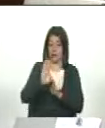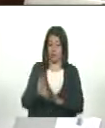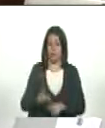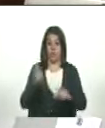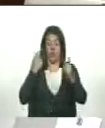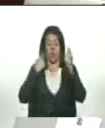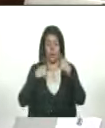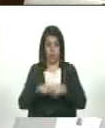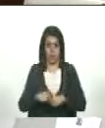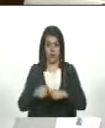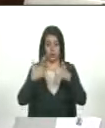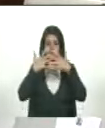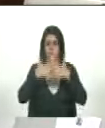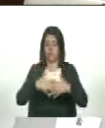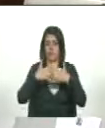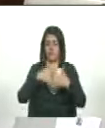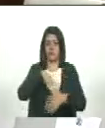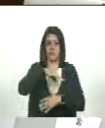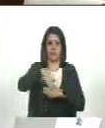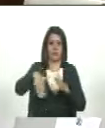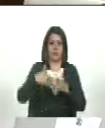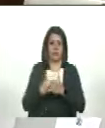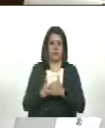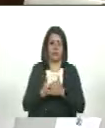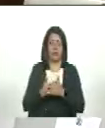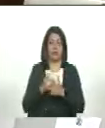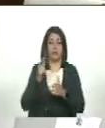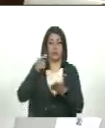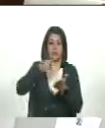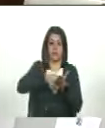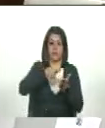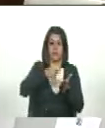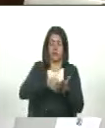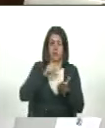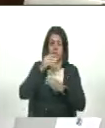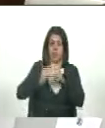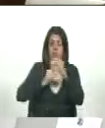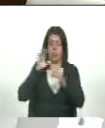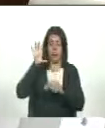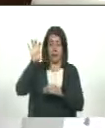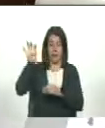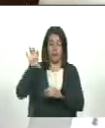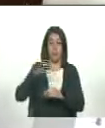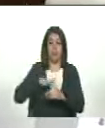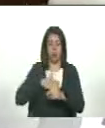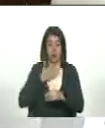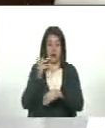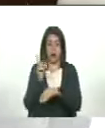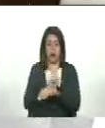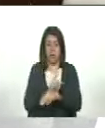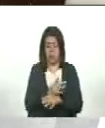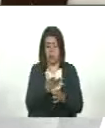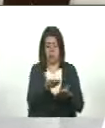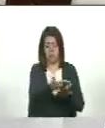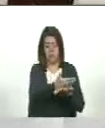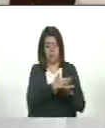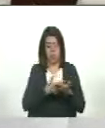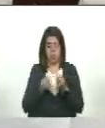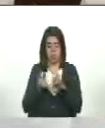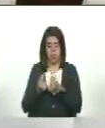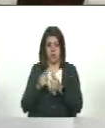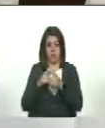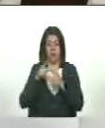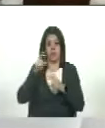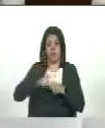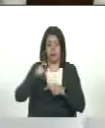del comercio, de la industria, de todos aquellos que invierten en el país, lo puedan tener de manera directa, inmediata y cierta, que